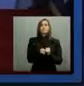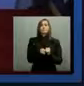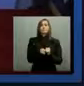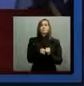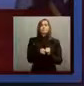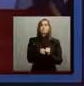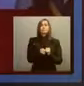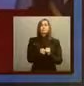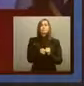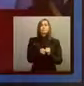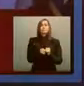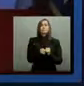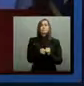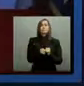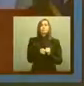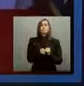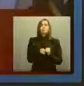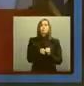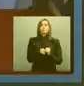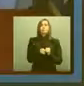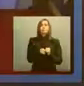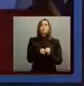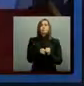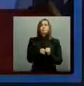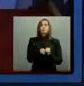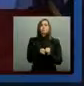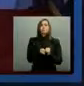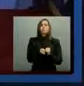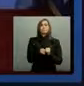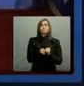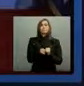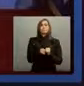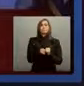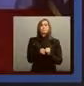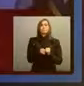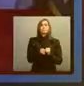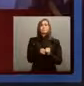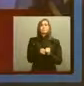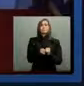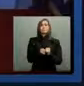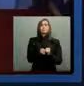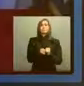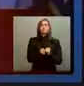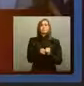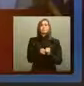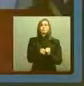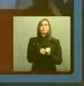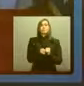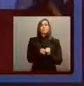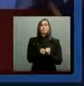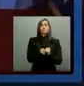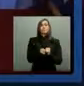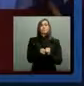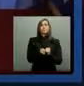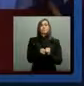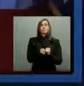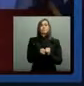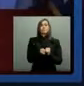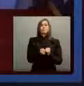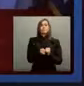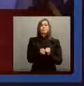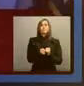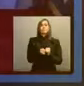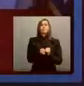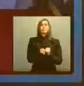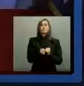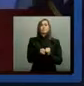justificó los 13 mil millones que ha cogido en un año de gobierno ese es el gobierno